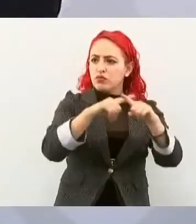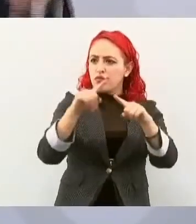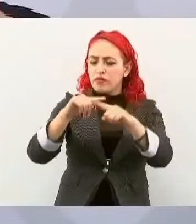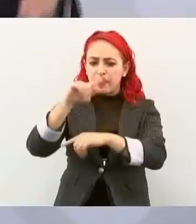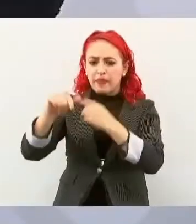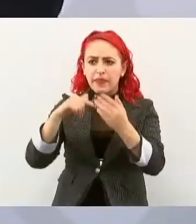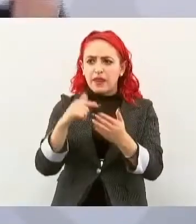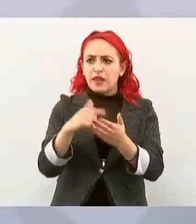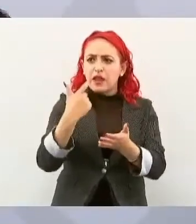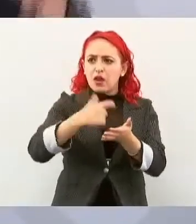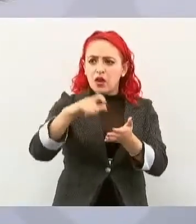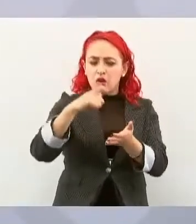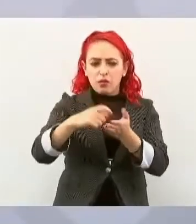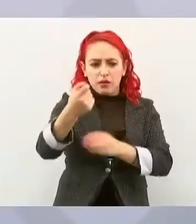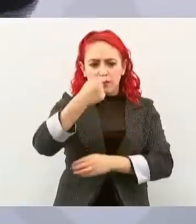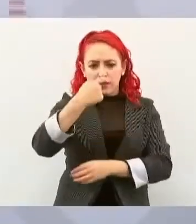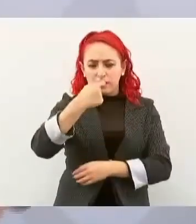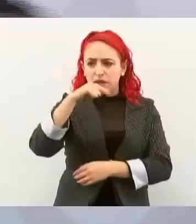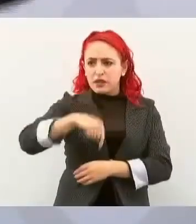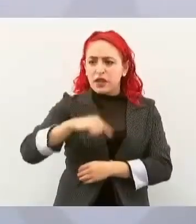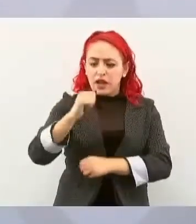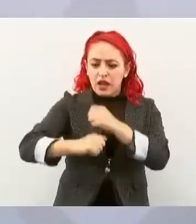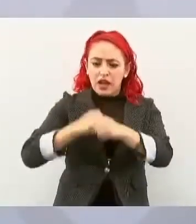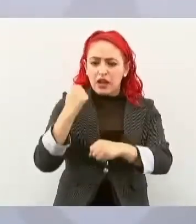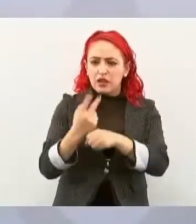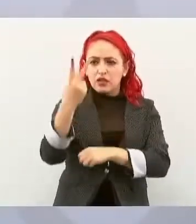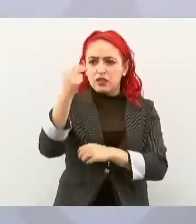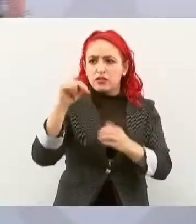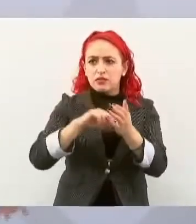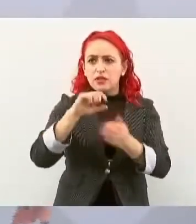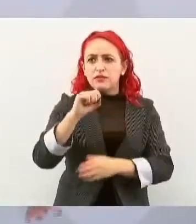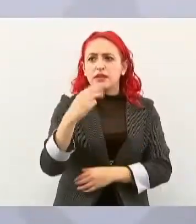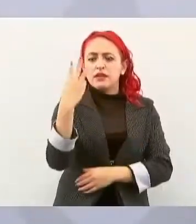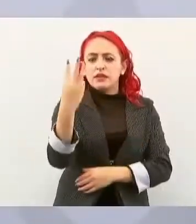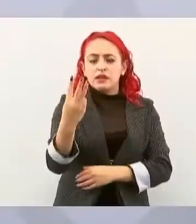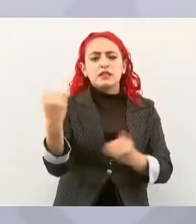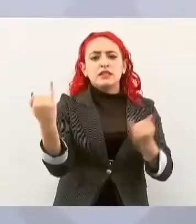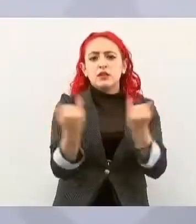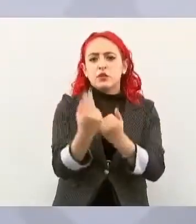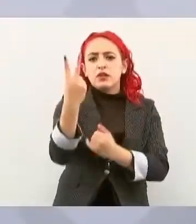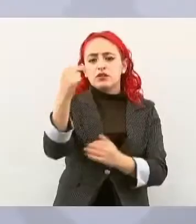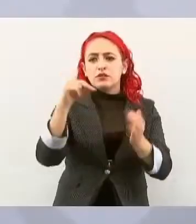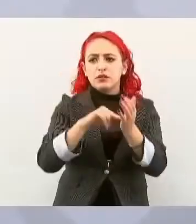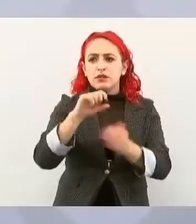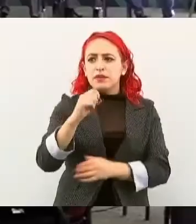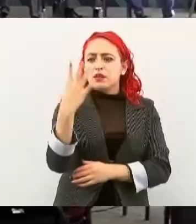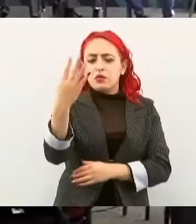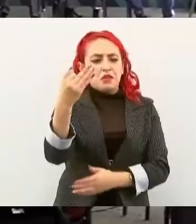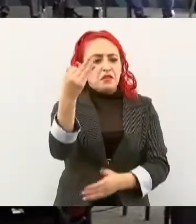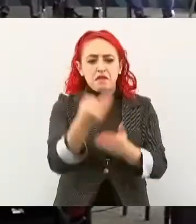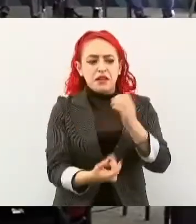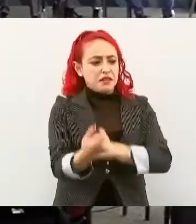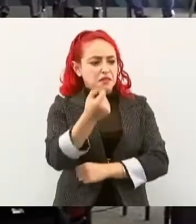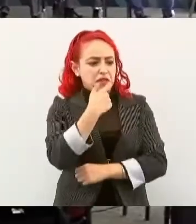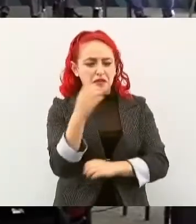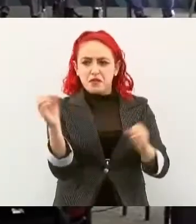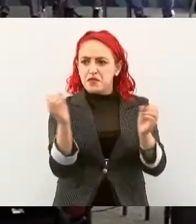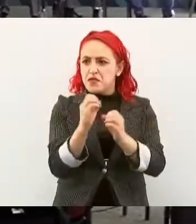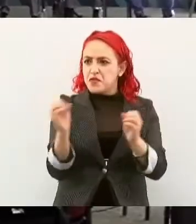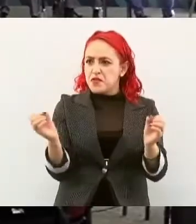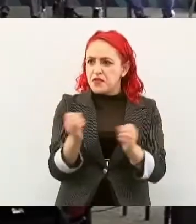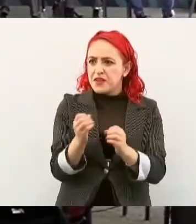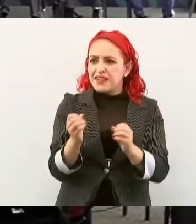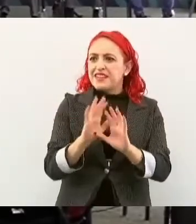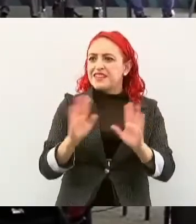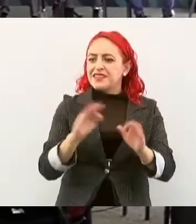tenemos comprados los medicamentos de este año y del 2024. Ya no nos van a faltar los medicamentos.